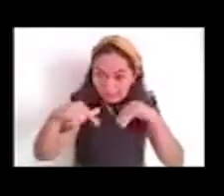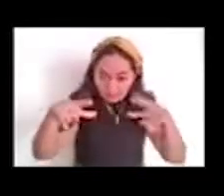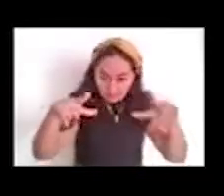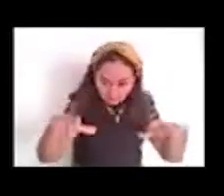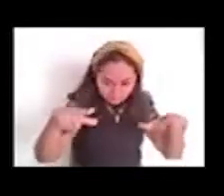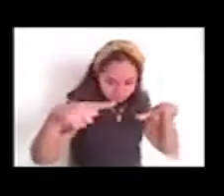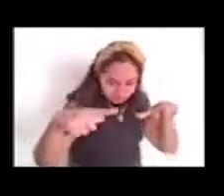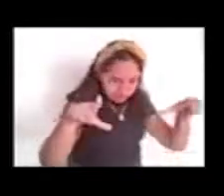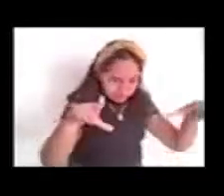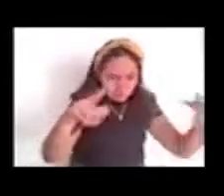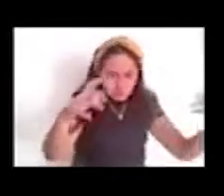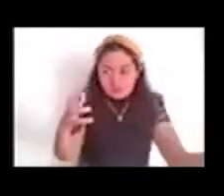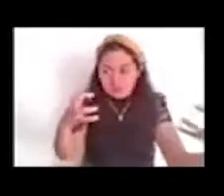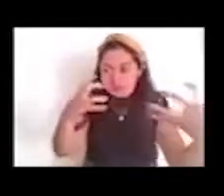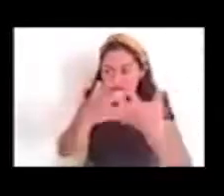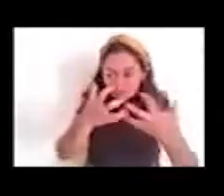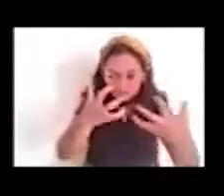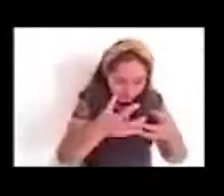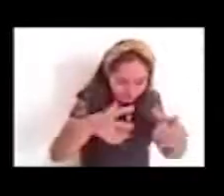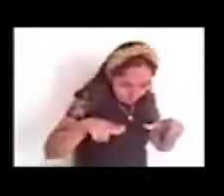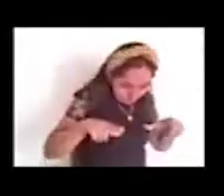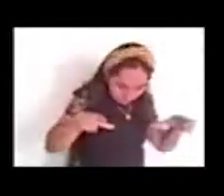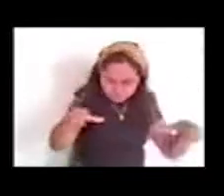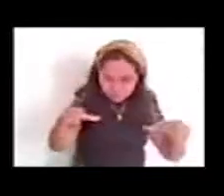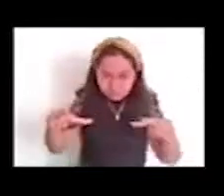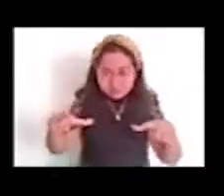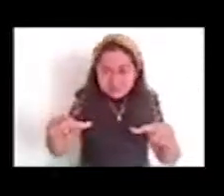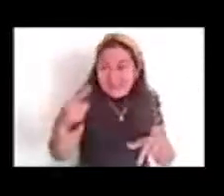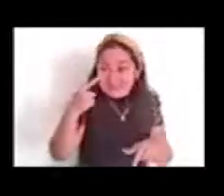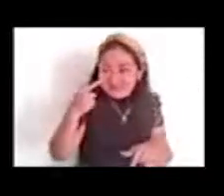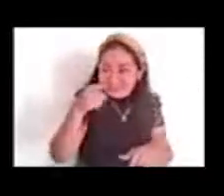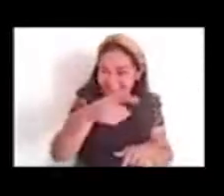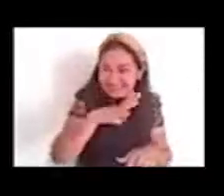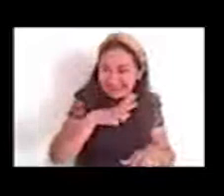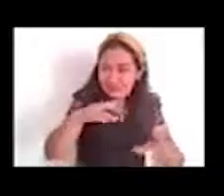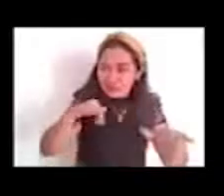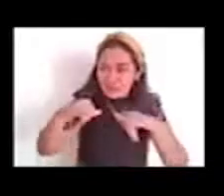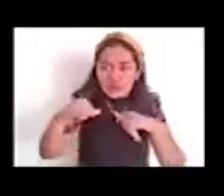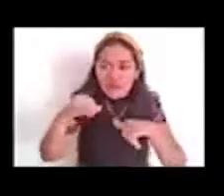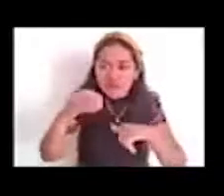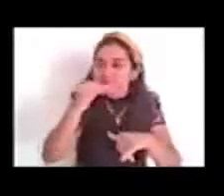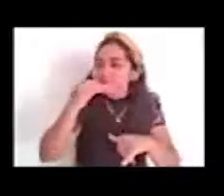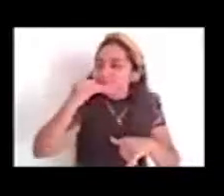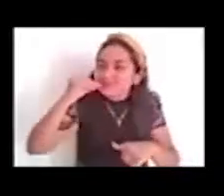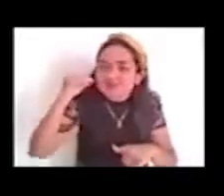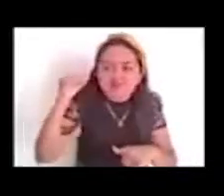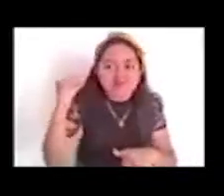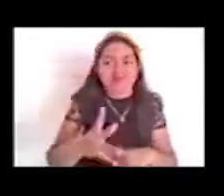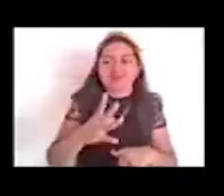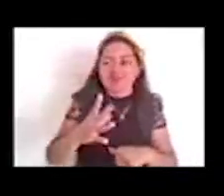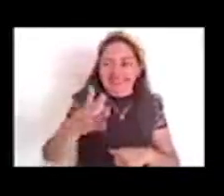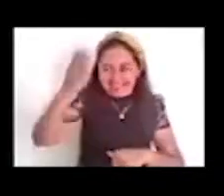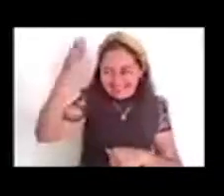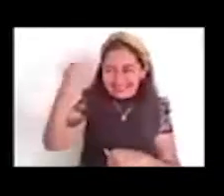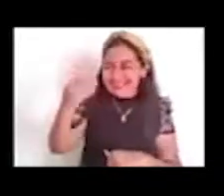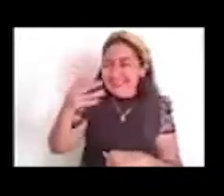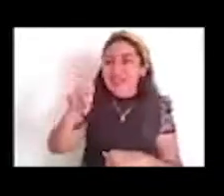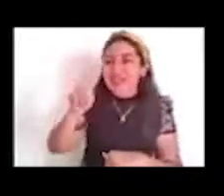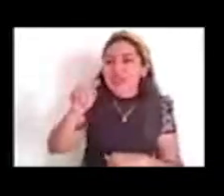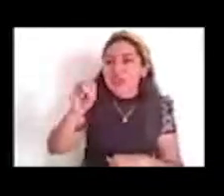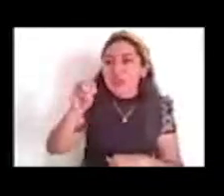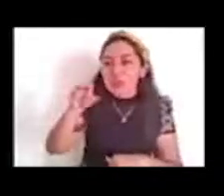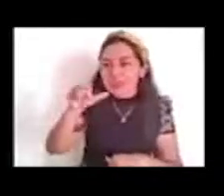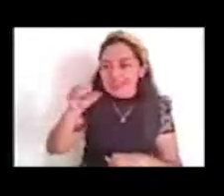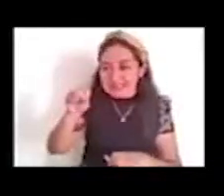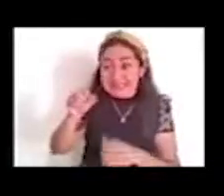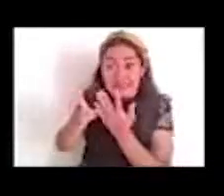plano reconstructivo. Este es un plano espléndido, ya lo señaló en su momento Tomás Filsinger, ¿no?